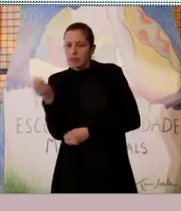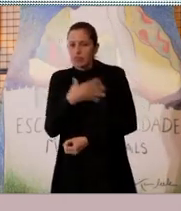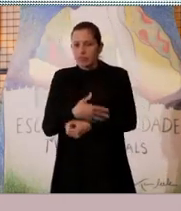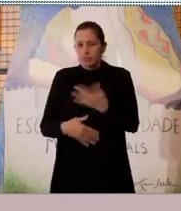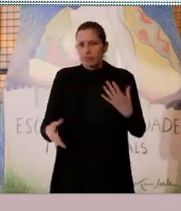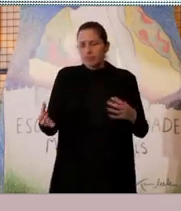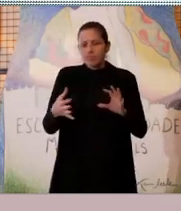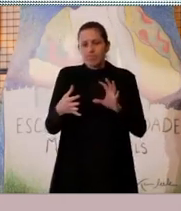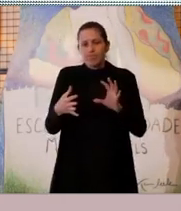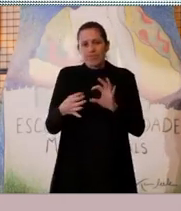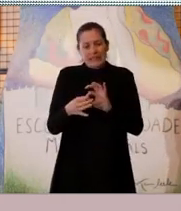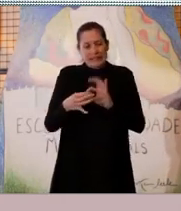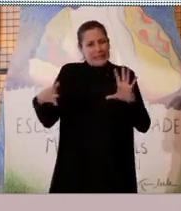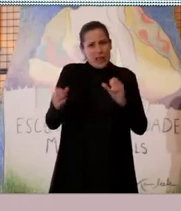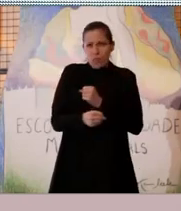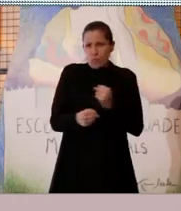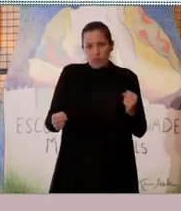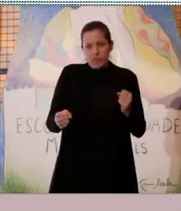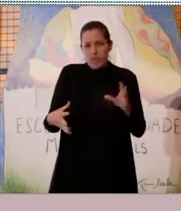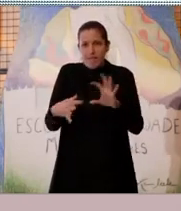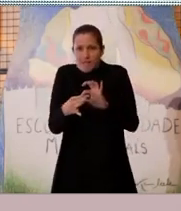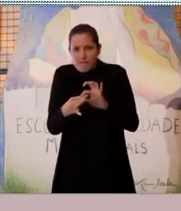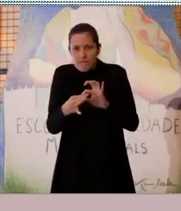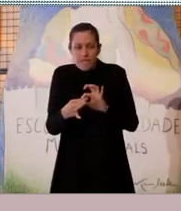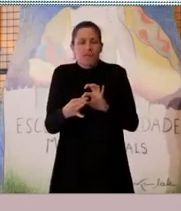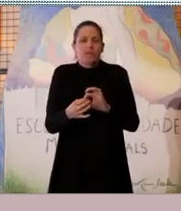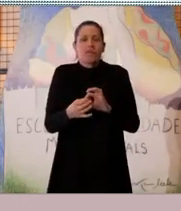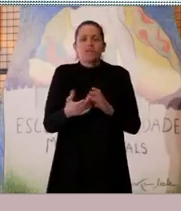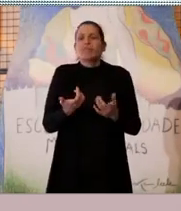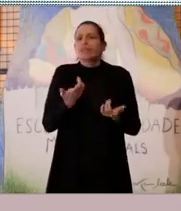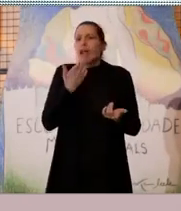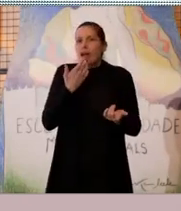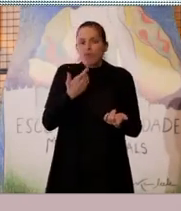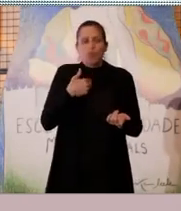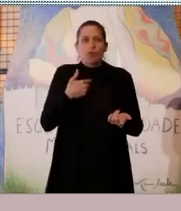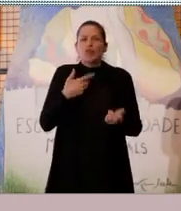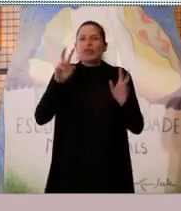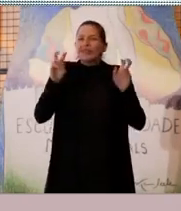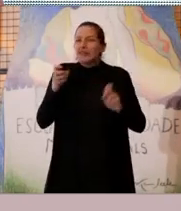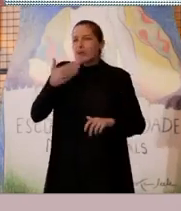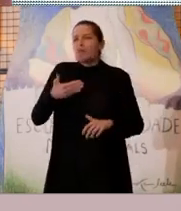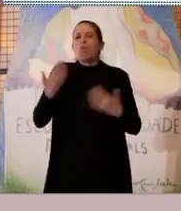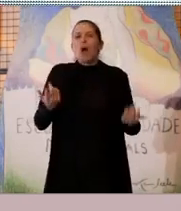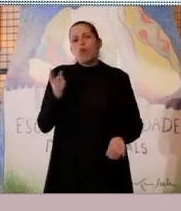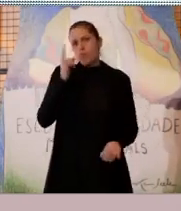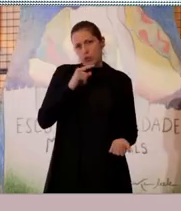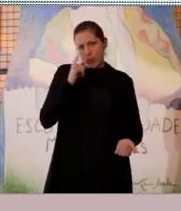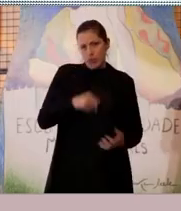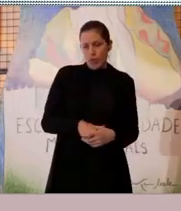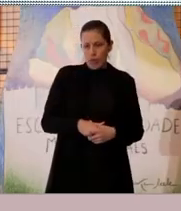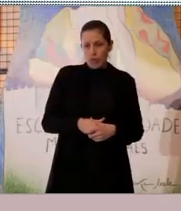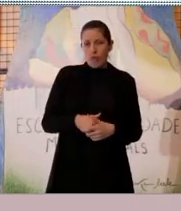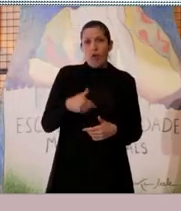separarlos a veces por ejemplo y tú sabes lo importante que es para ti y para mí la prostitución si yo llevara a mí lo que yo pienso